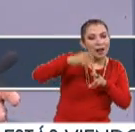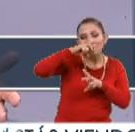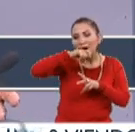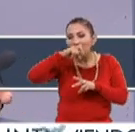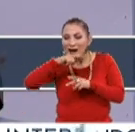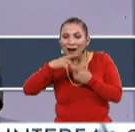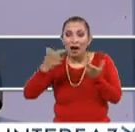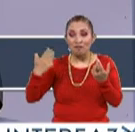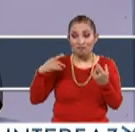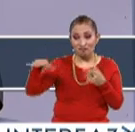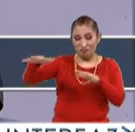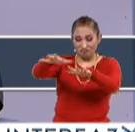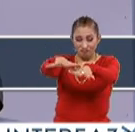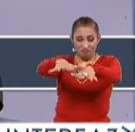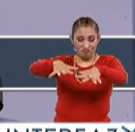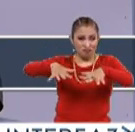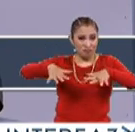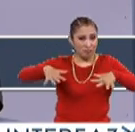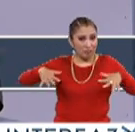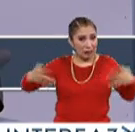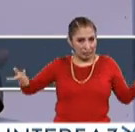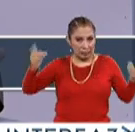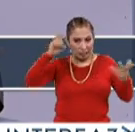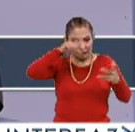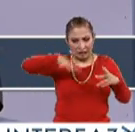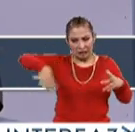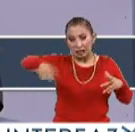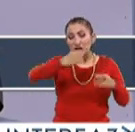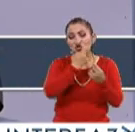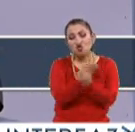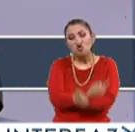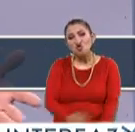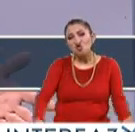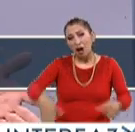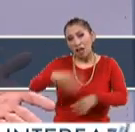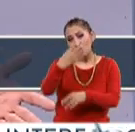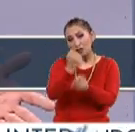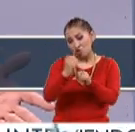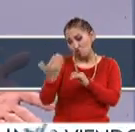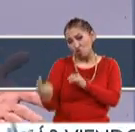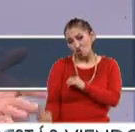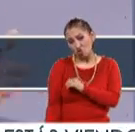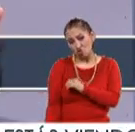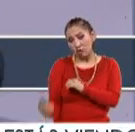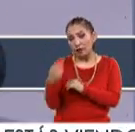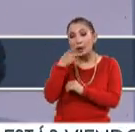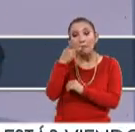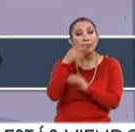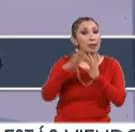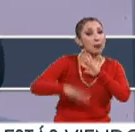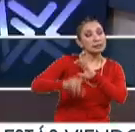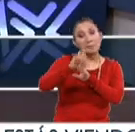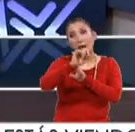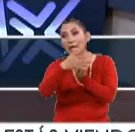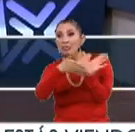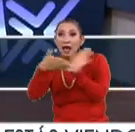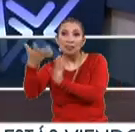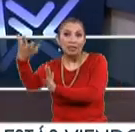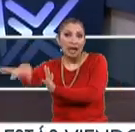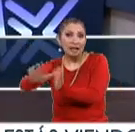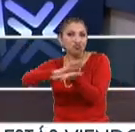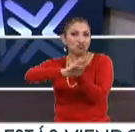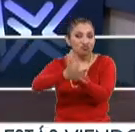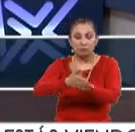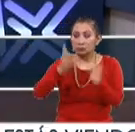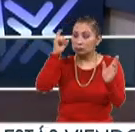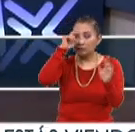mayas, y el auditorio era pues difícil, eran niños menores de 14 años, y estar hablando de base 20, pasar a base 10 y todo